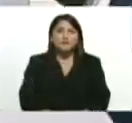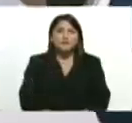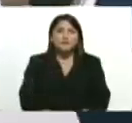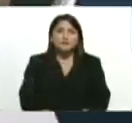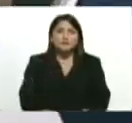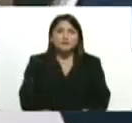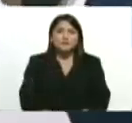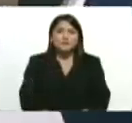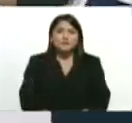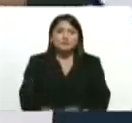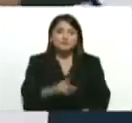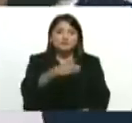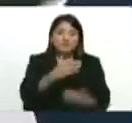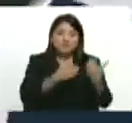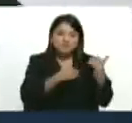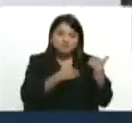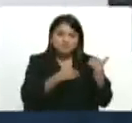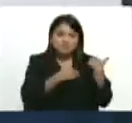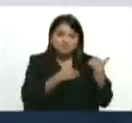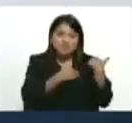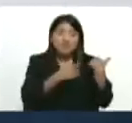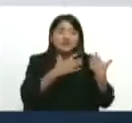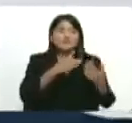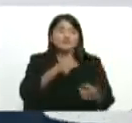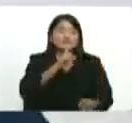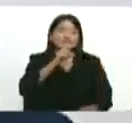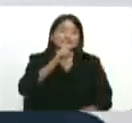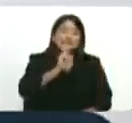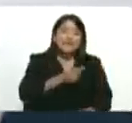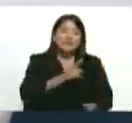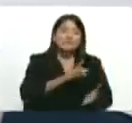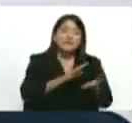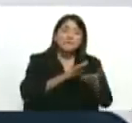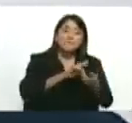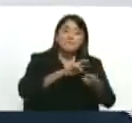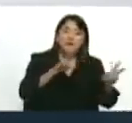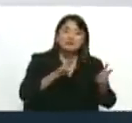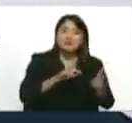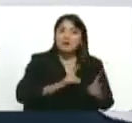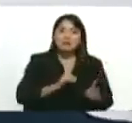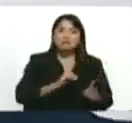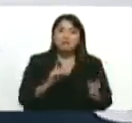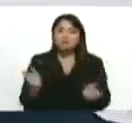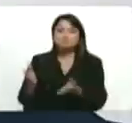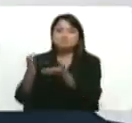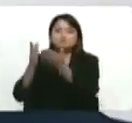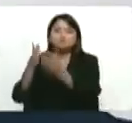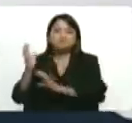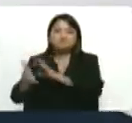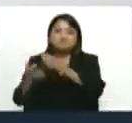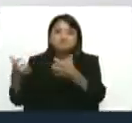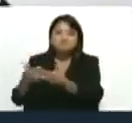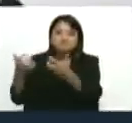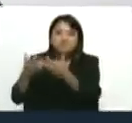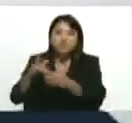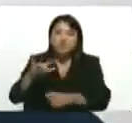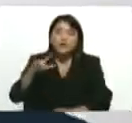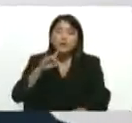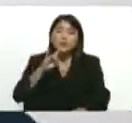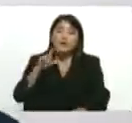que en su cargo está obligado a buscar la paz y promueve la guerra en Ucrania. La